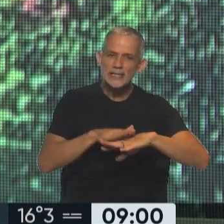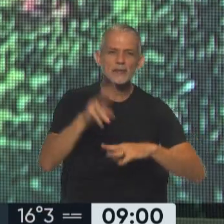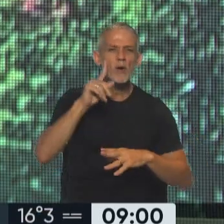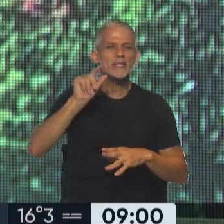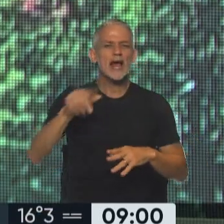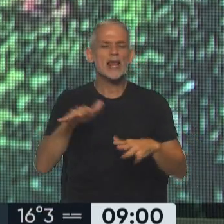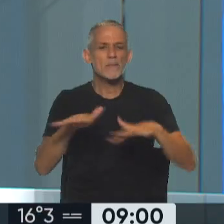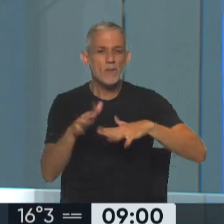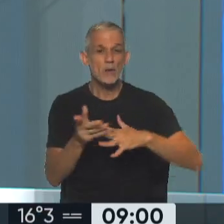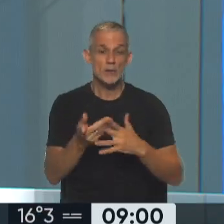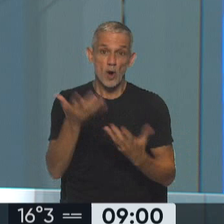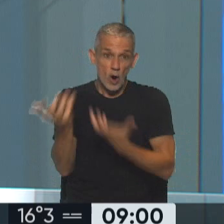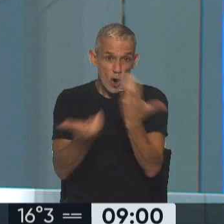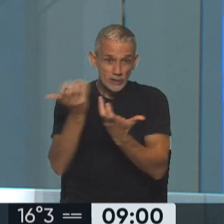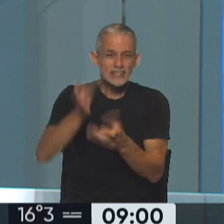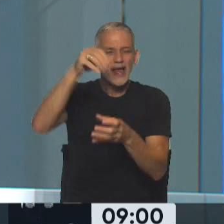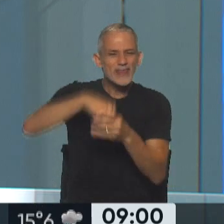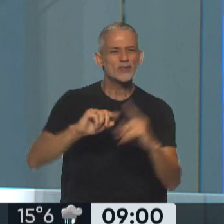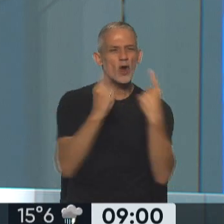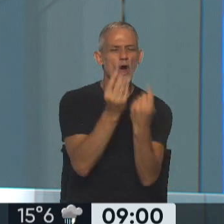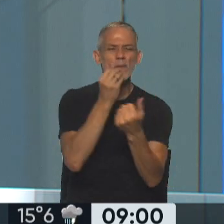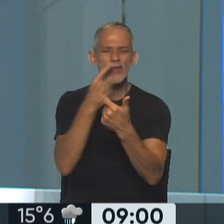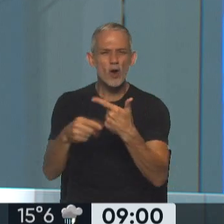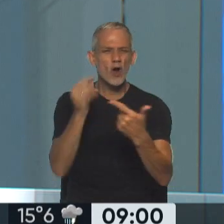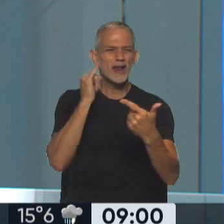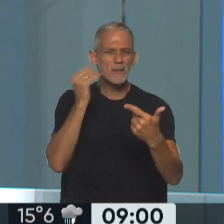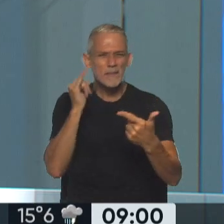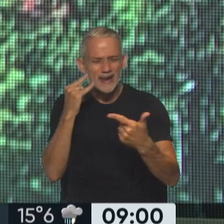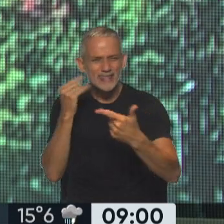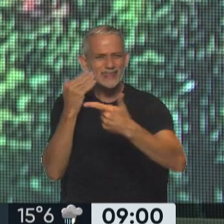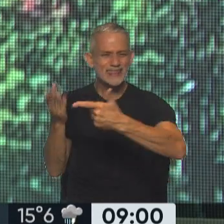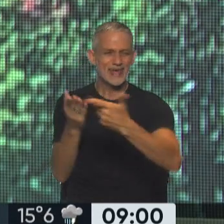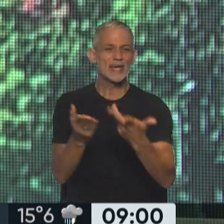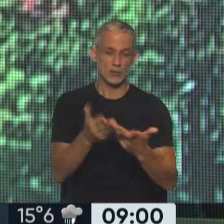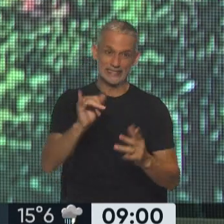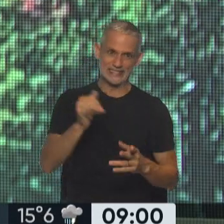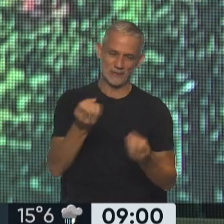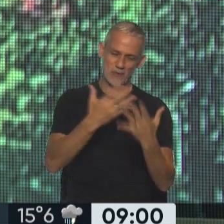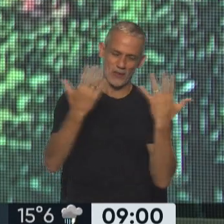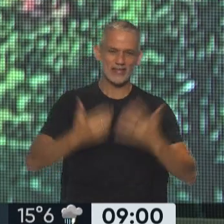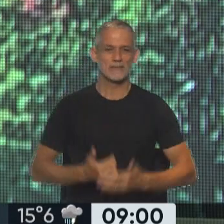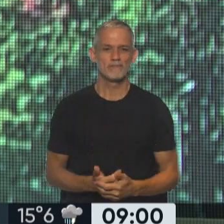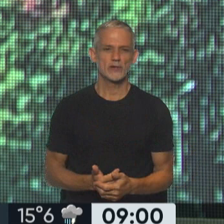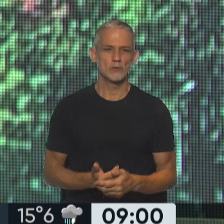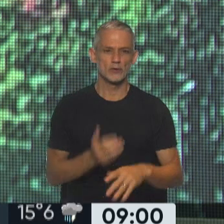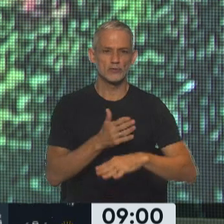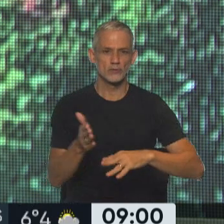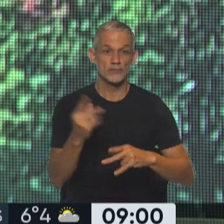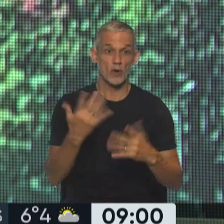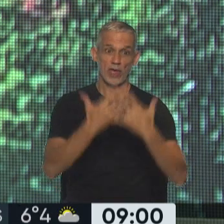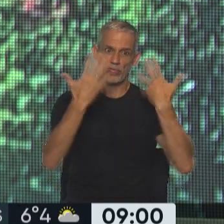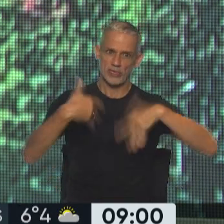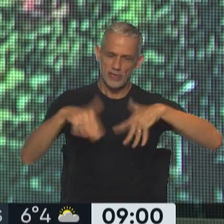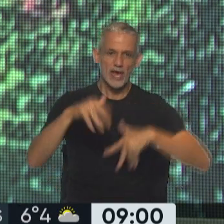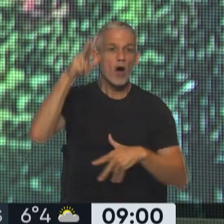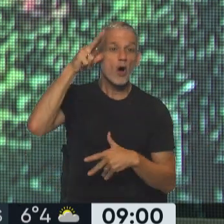a las cocineras de los comedores, merenderos. Contanos de esto, por favor. Sí, ¿cómo les va? Buenos días. Buen día. Sí, hoy es el gran día, ¿no?